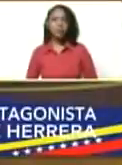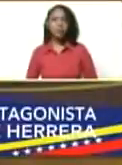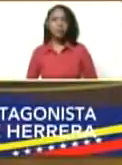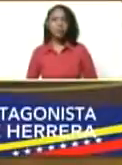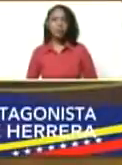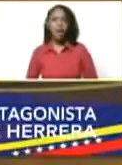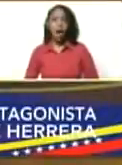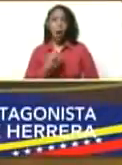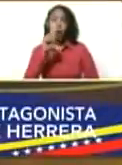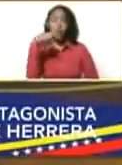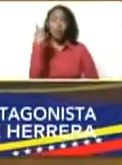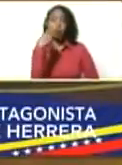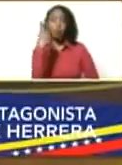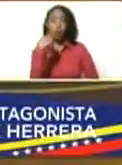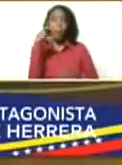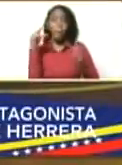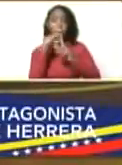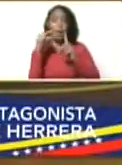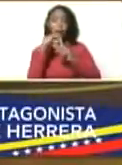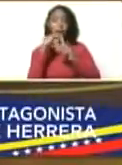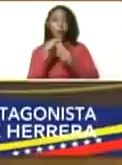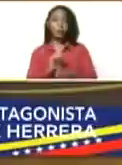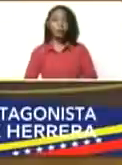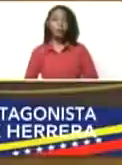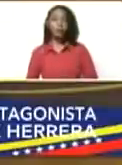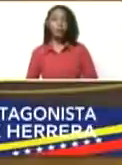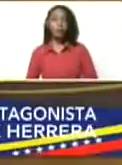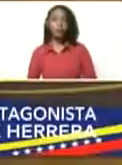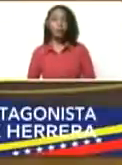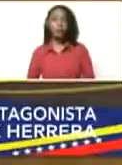de una sola palabra,